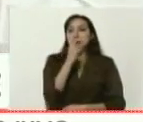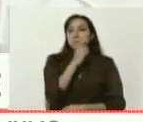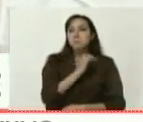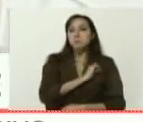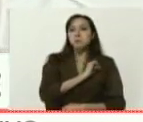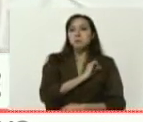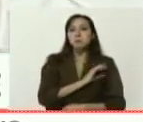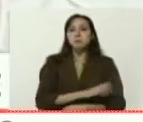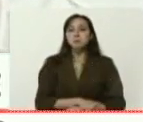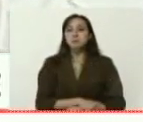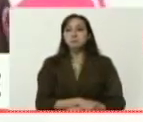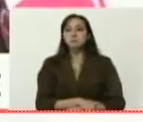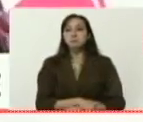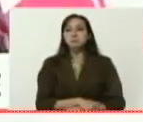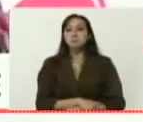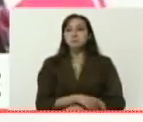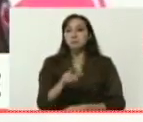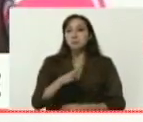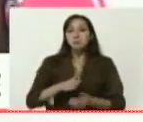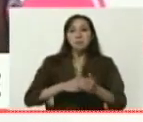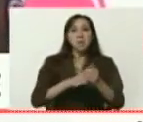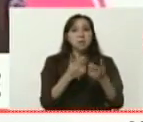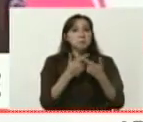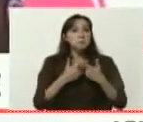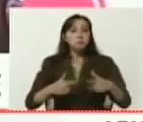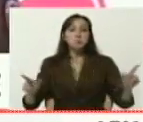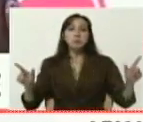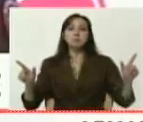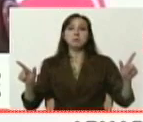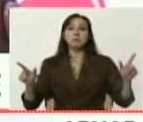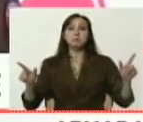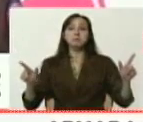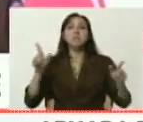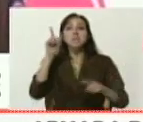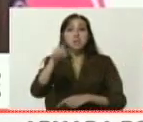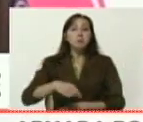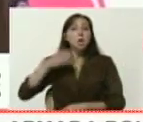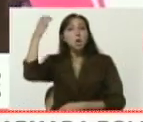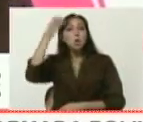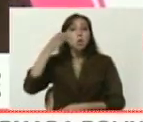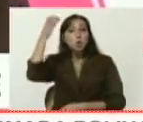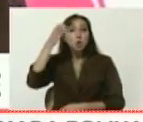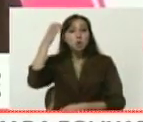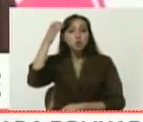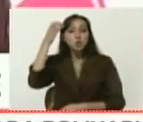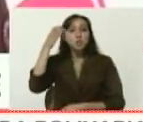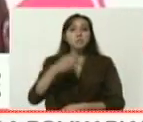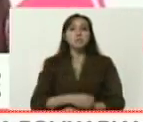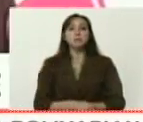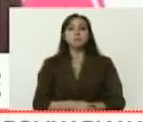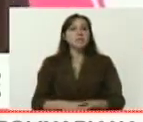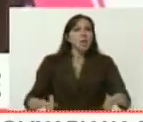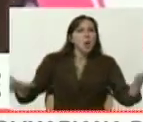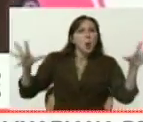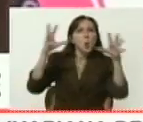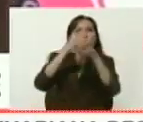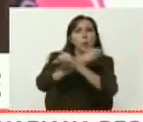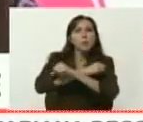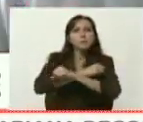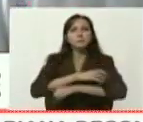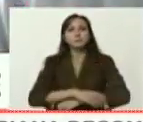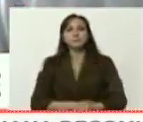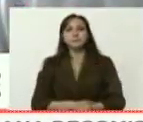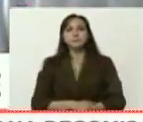guardianes que no son libres, su conciencia que son un abismo de oscuridad,